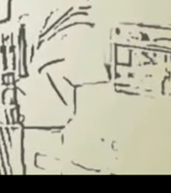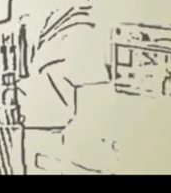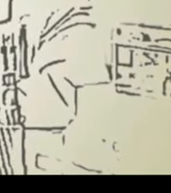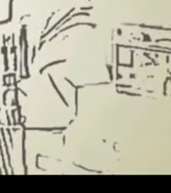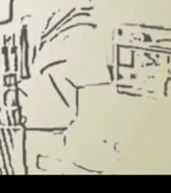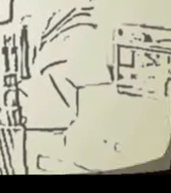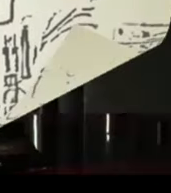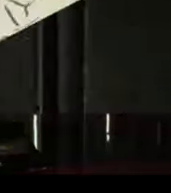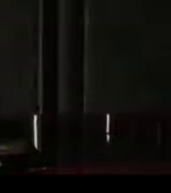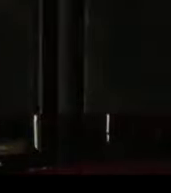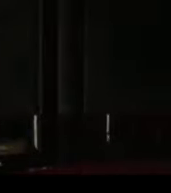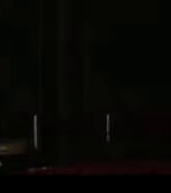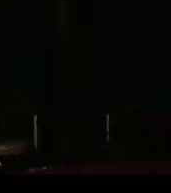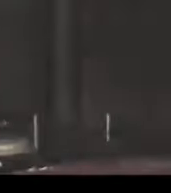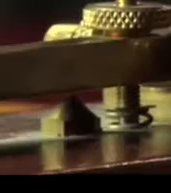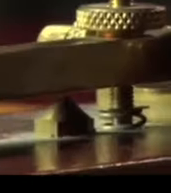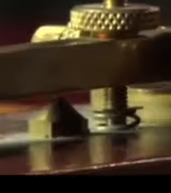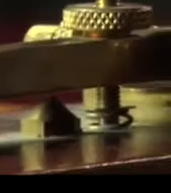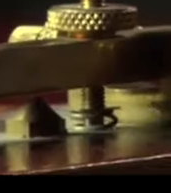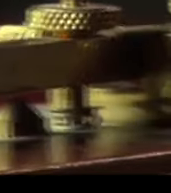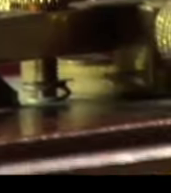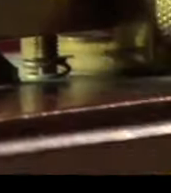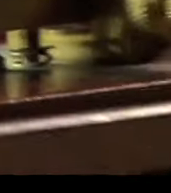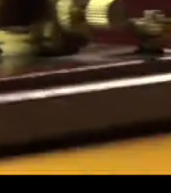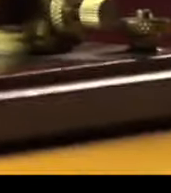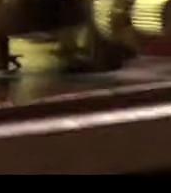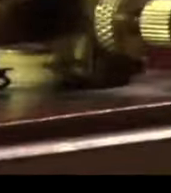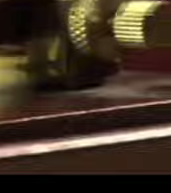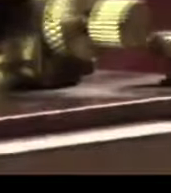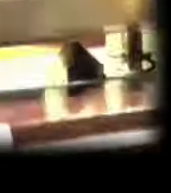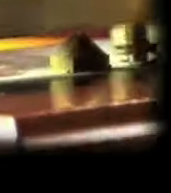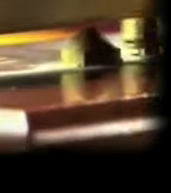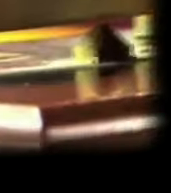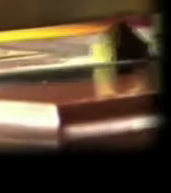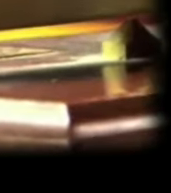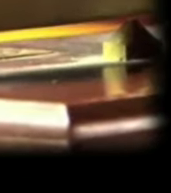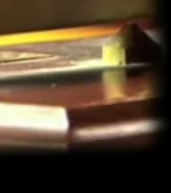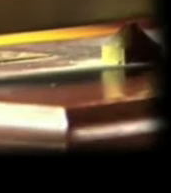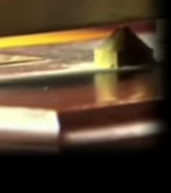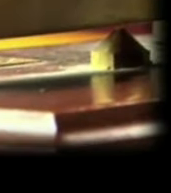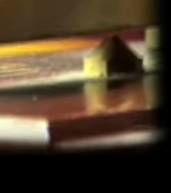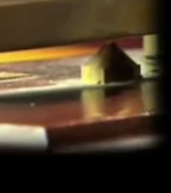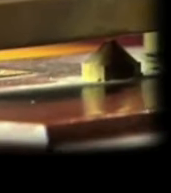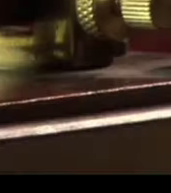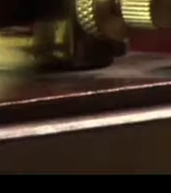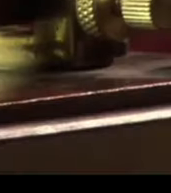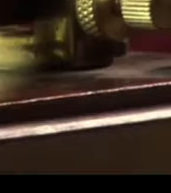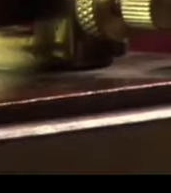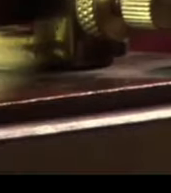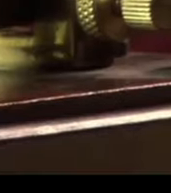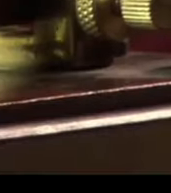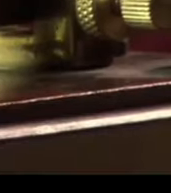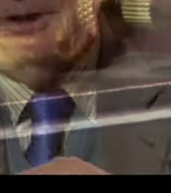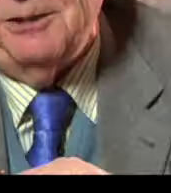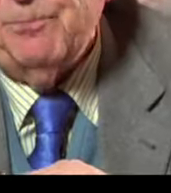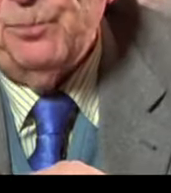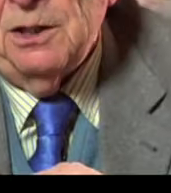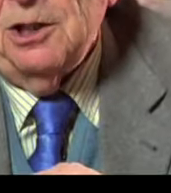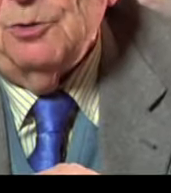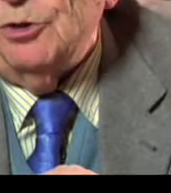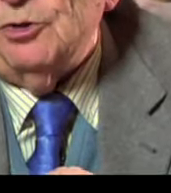Hacia 1835, en Inglaterra, para avisar que los trenes pasen o no pasen, señales semafóricas en